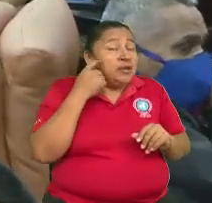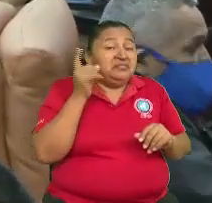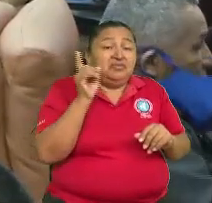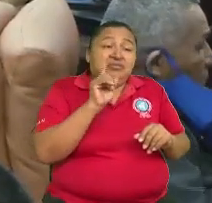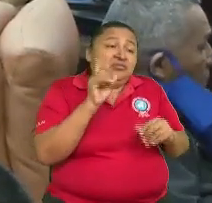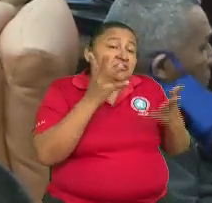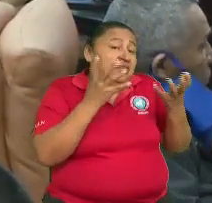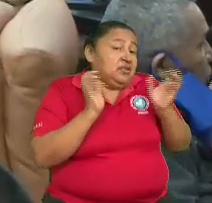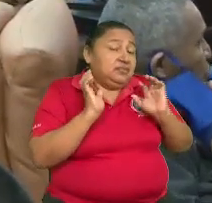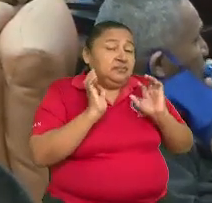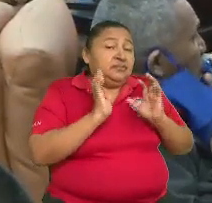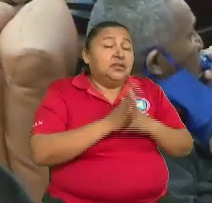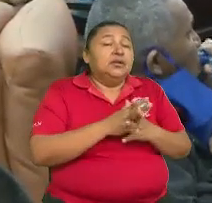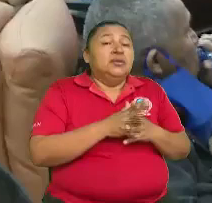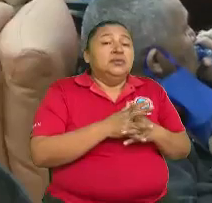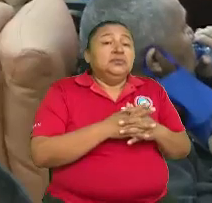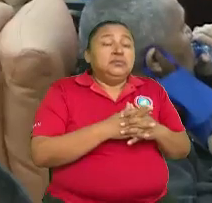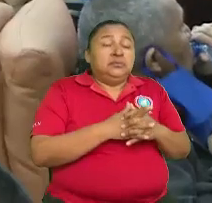quiere.